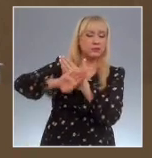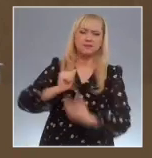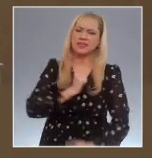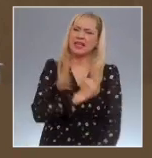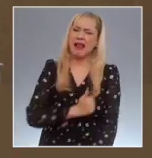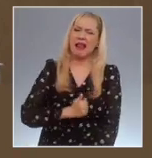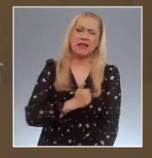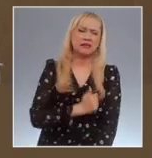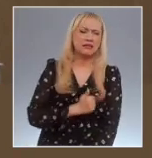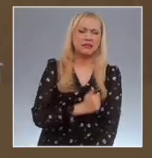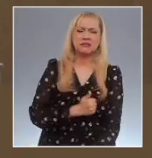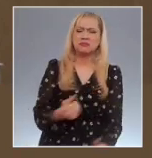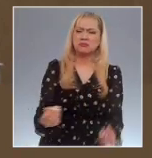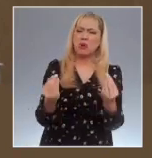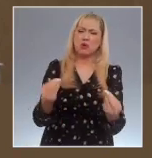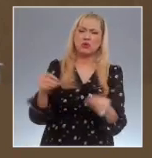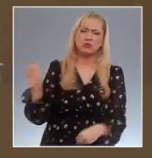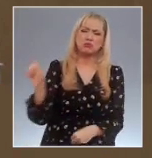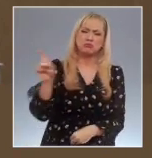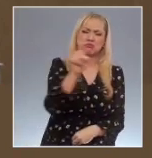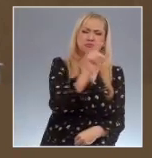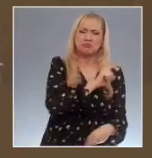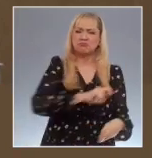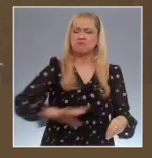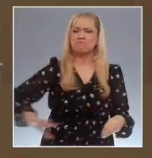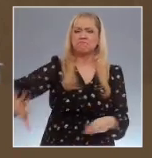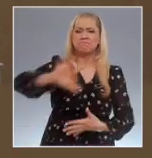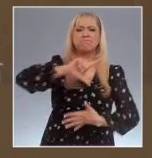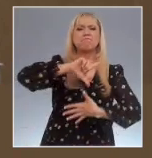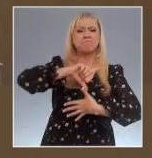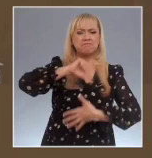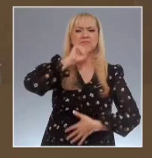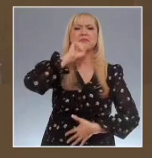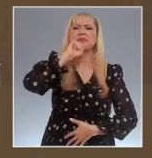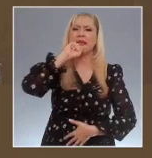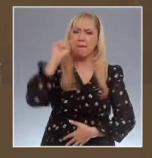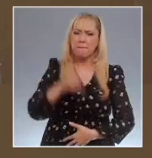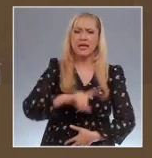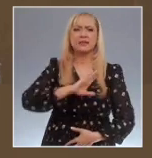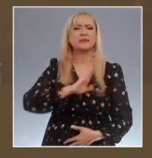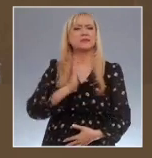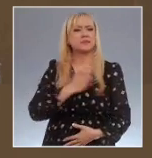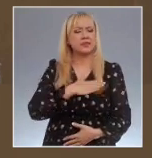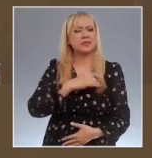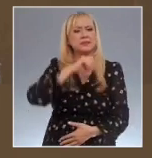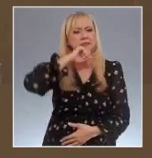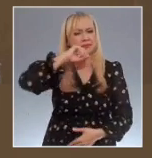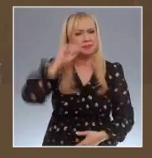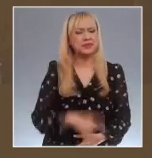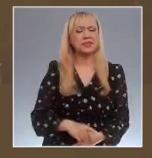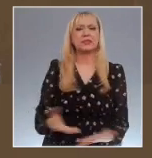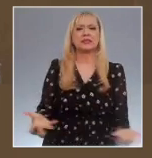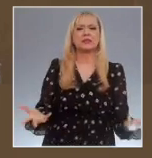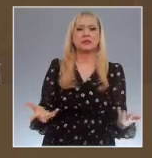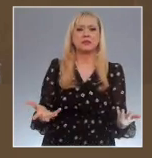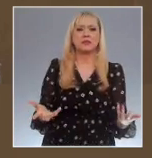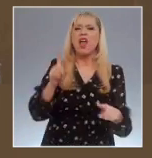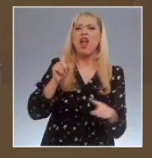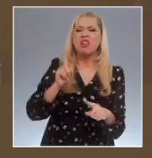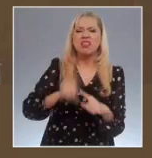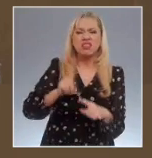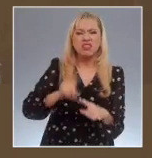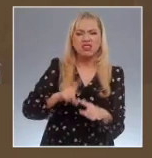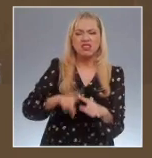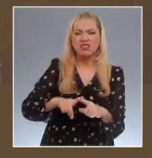ambientes judiciales de nuestra región iberoamericana, en perjuicio no solo de la independencia de